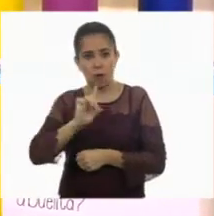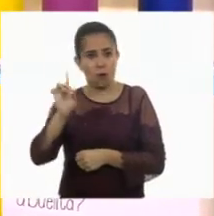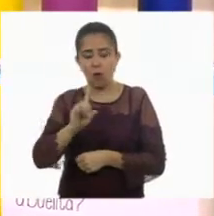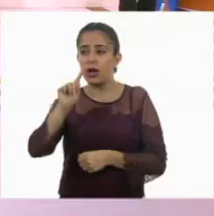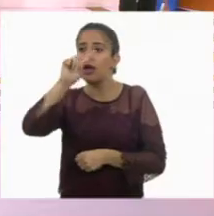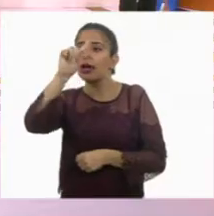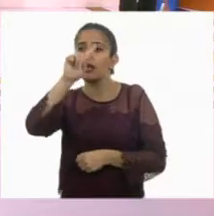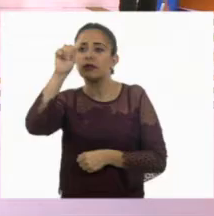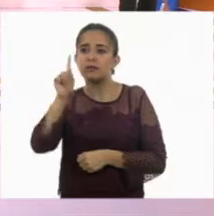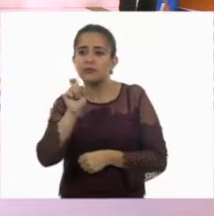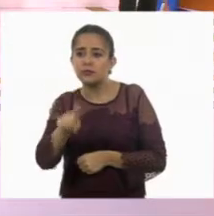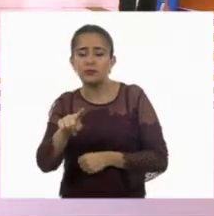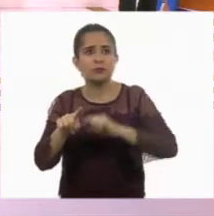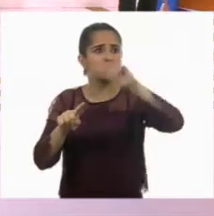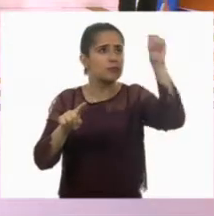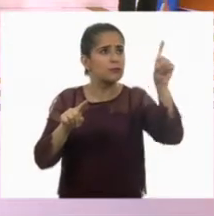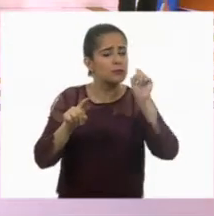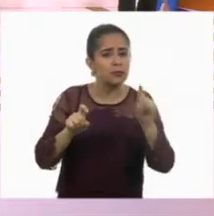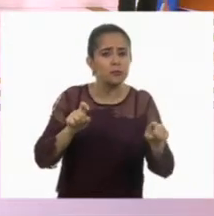interrogación.